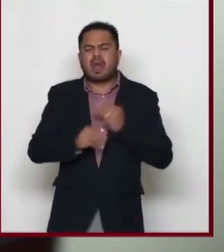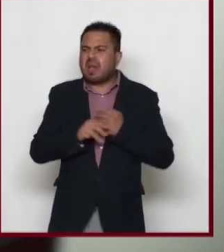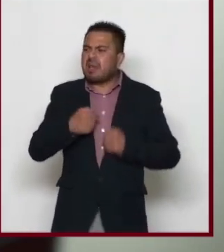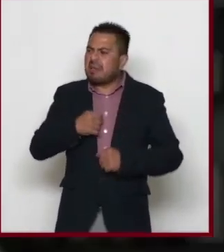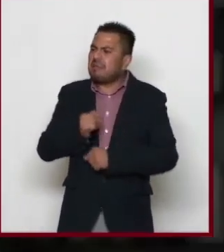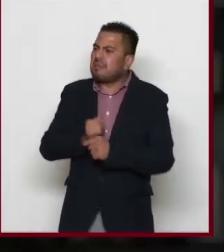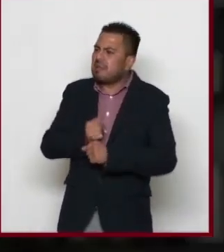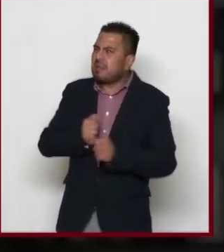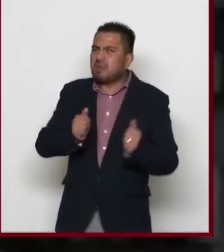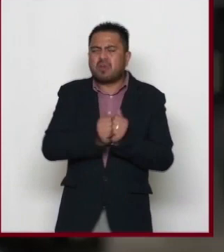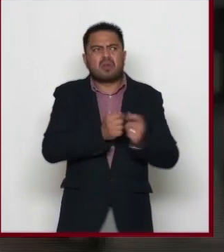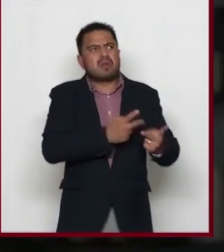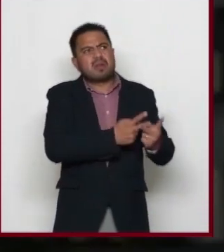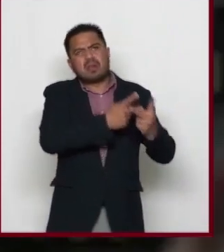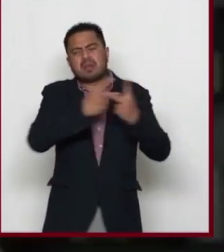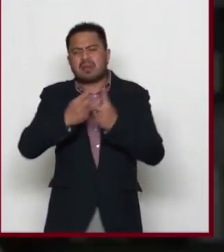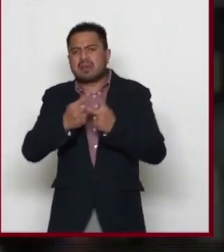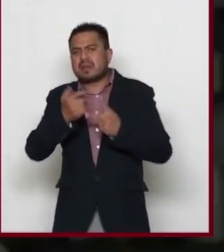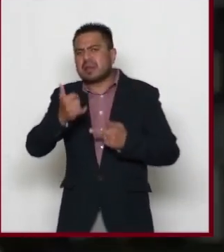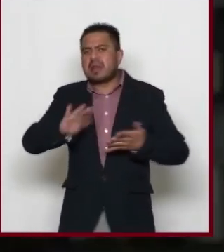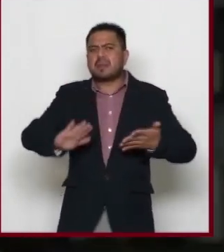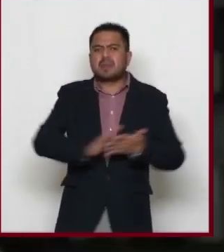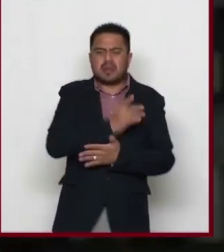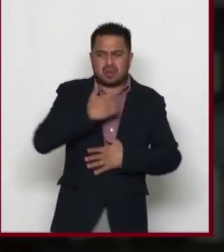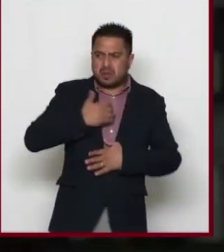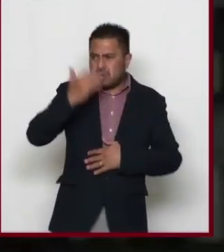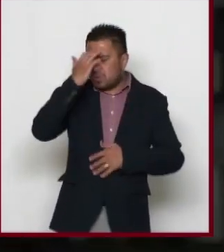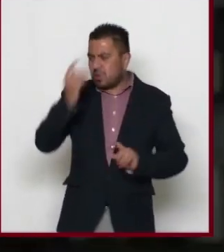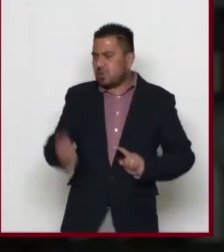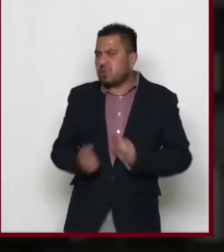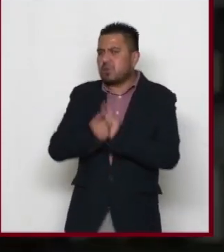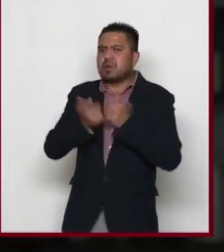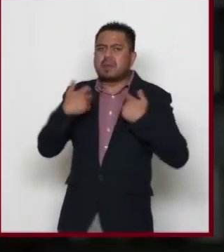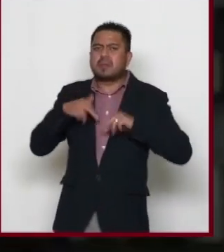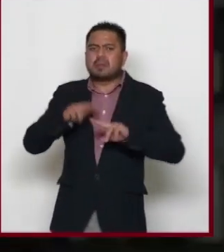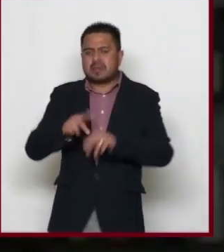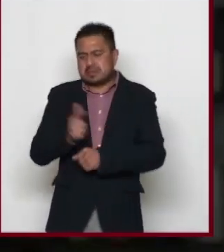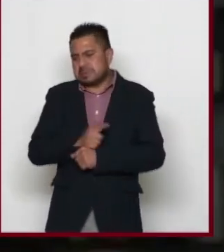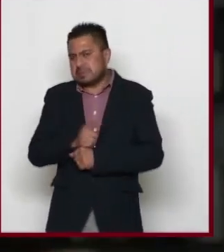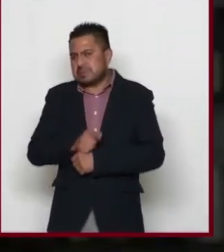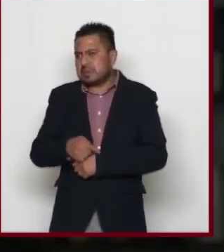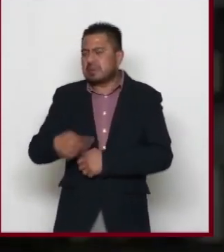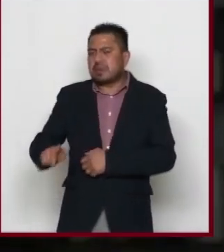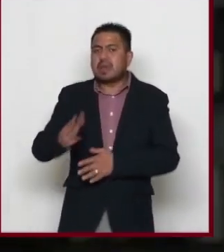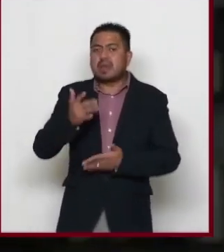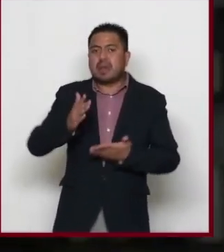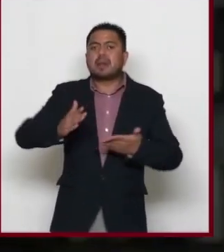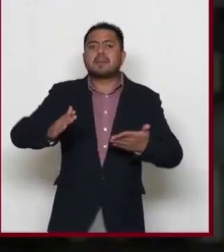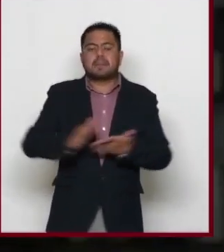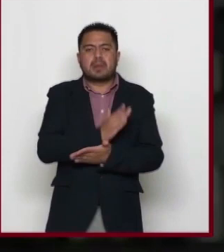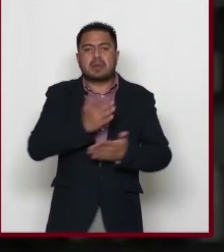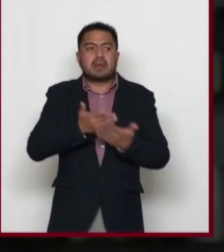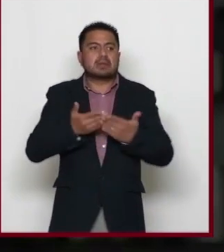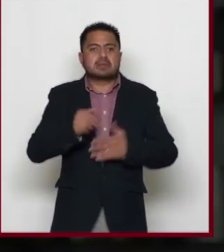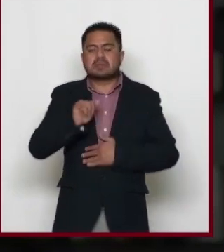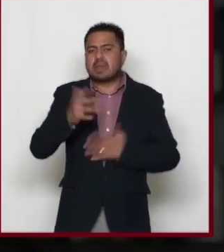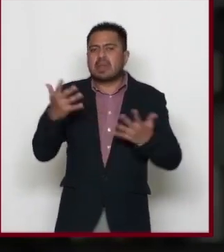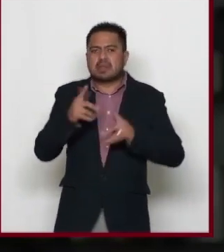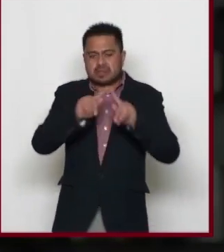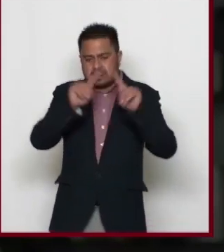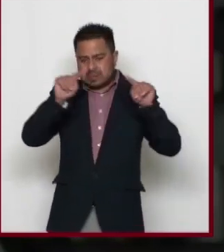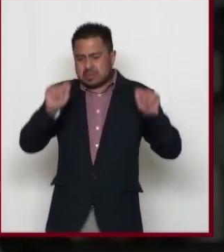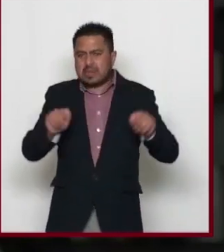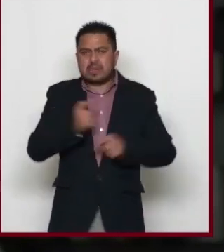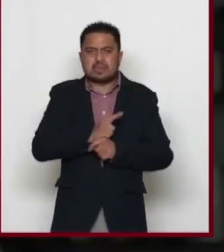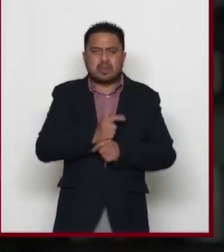los astrónomos. Entonces empecé a tomar materias de astronomía y conocí al que fue mi tutor de